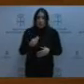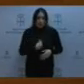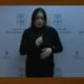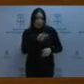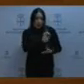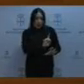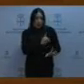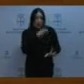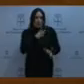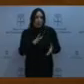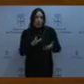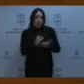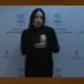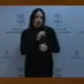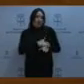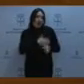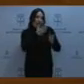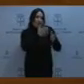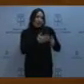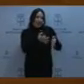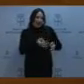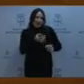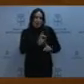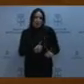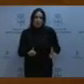es todo para usted.